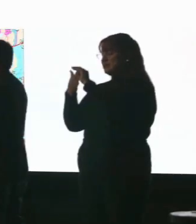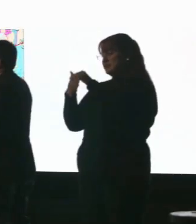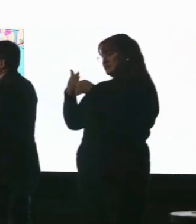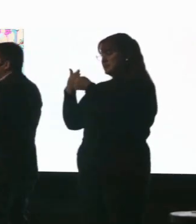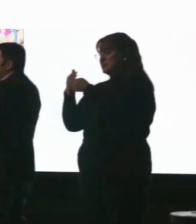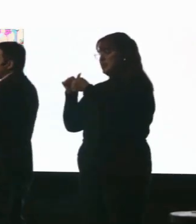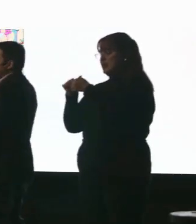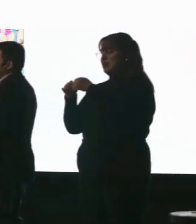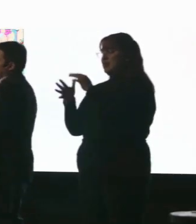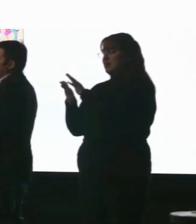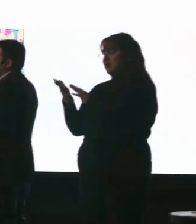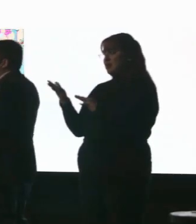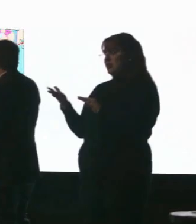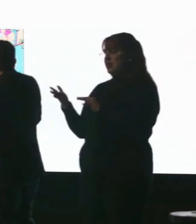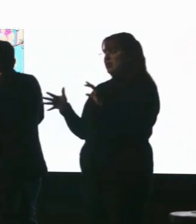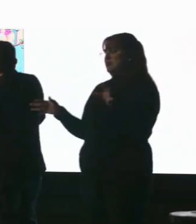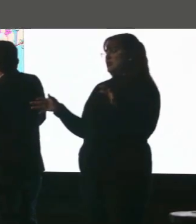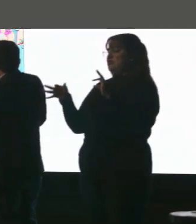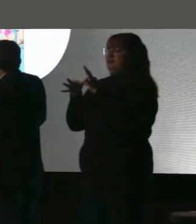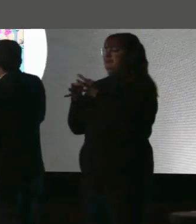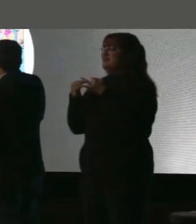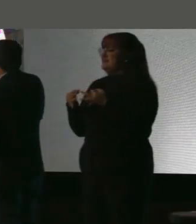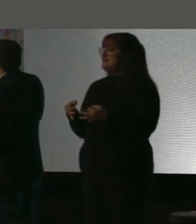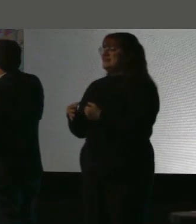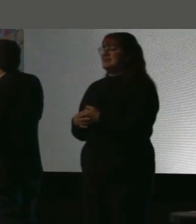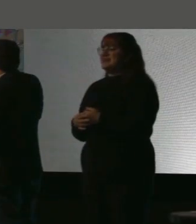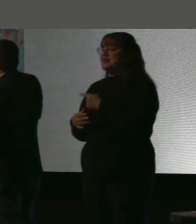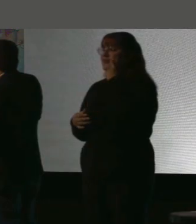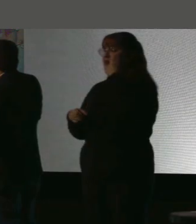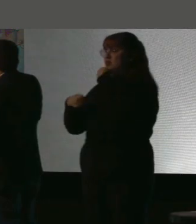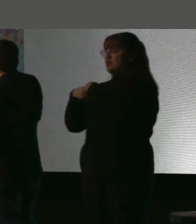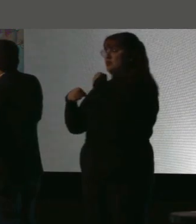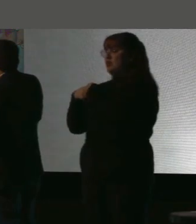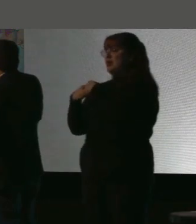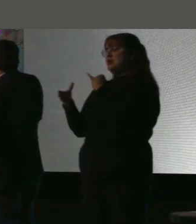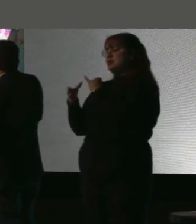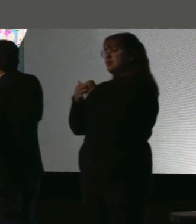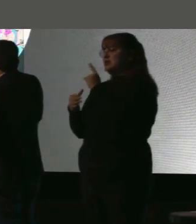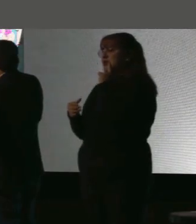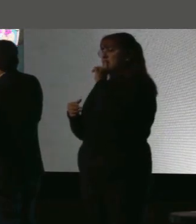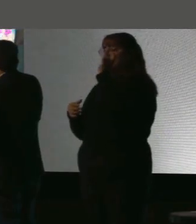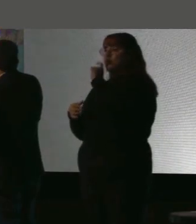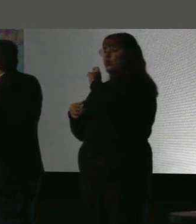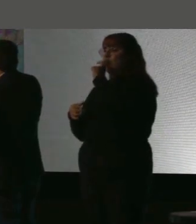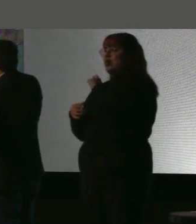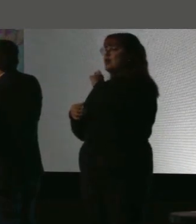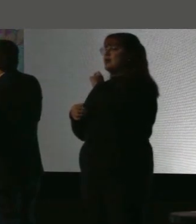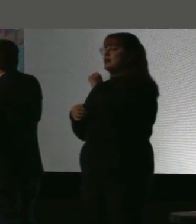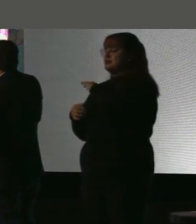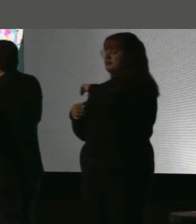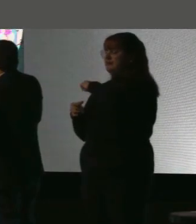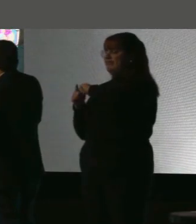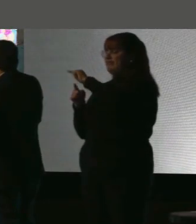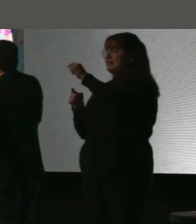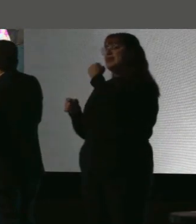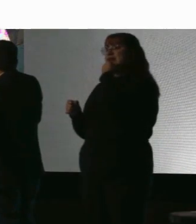match pero increíble. Es decir, tenemos rocas intrusivas con la línea roja que serían las fallas,